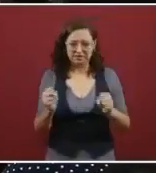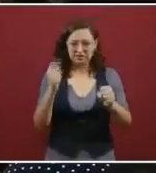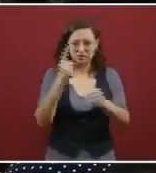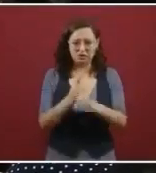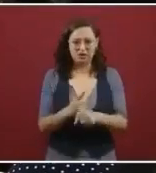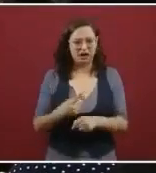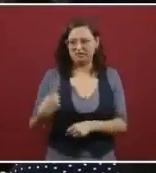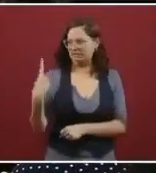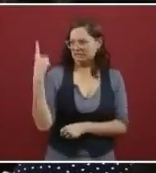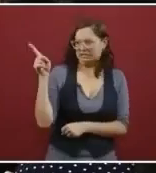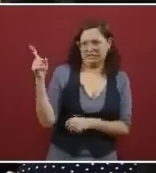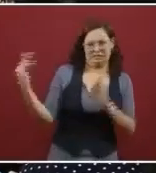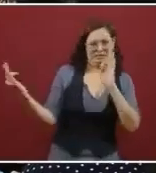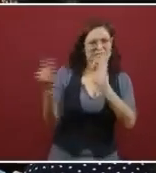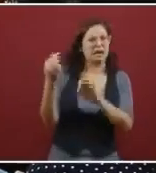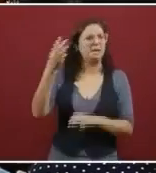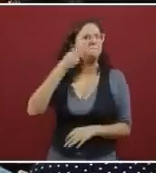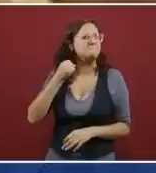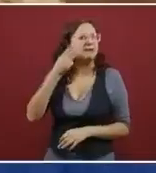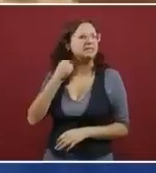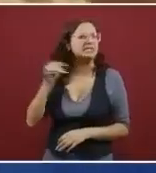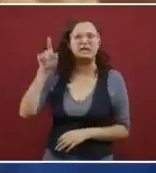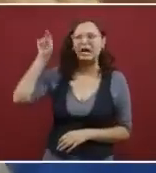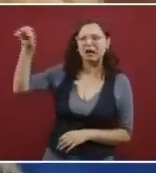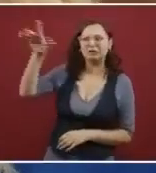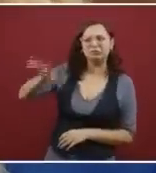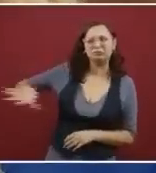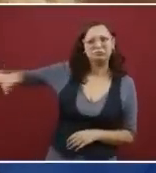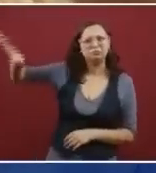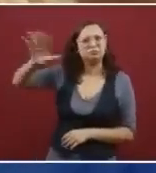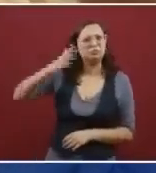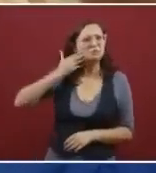Merced están vendiendo